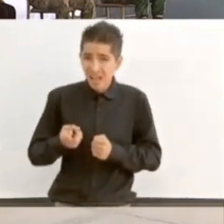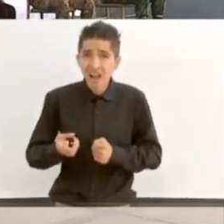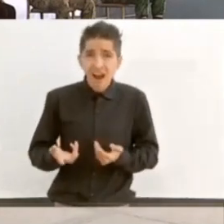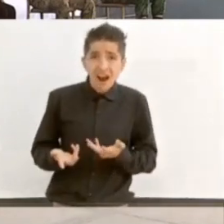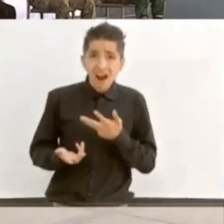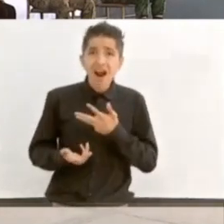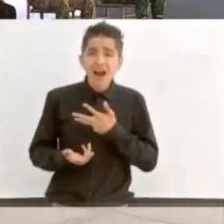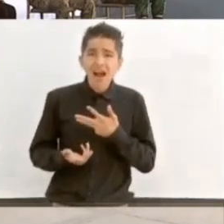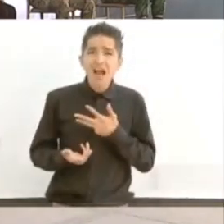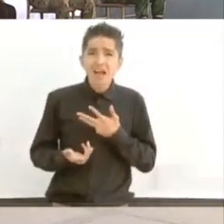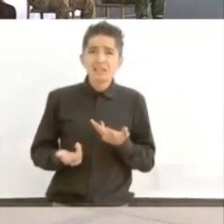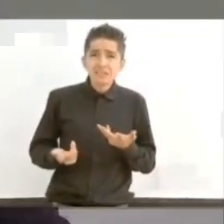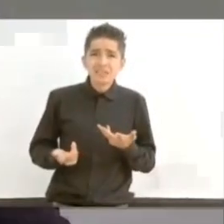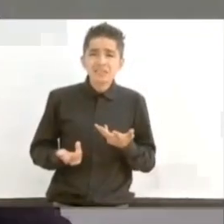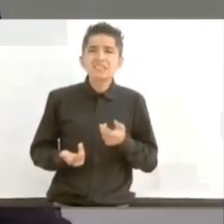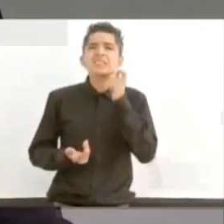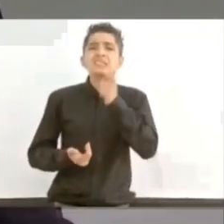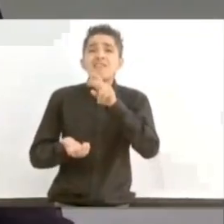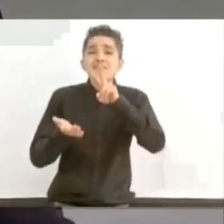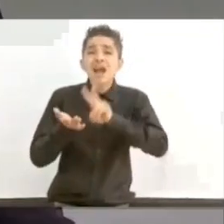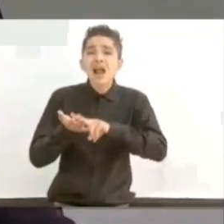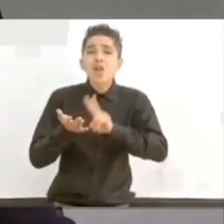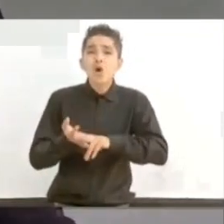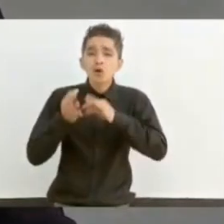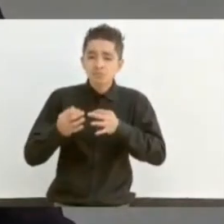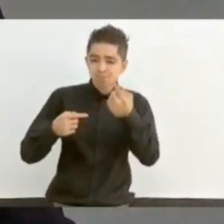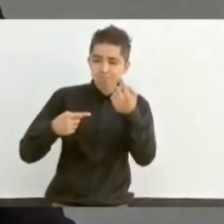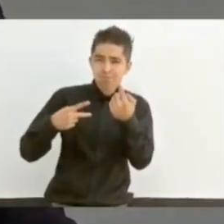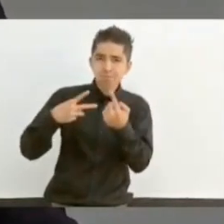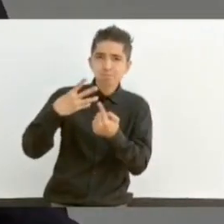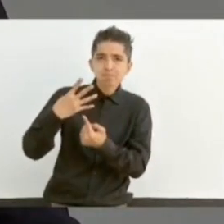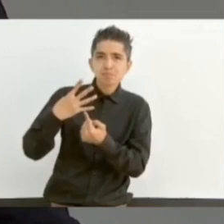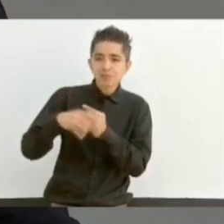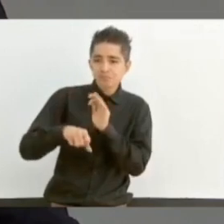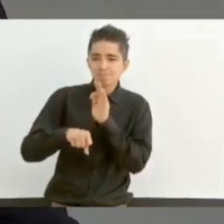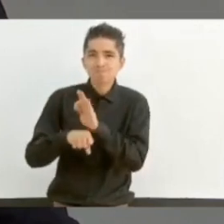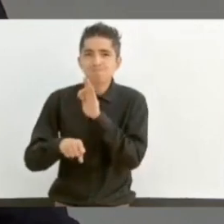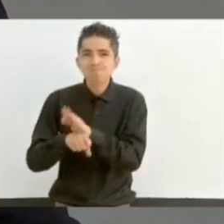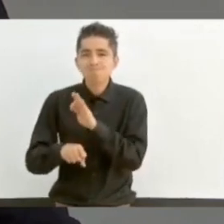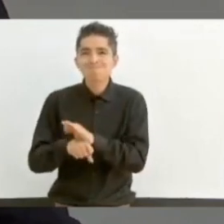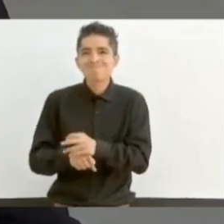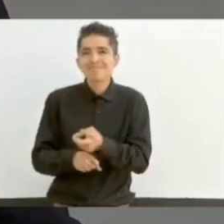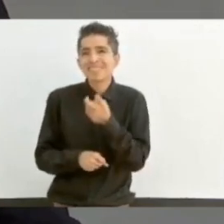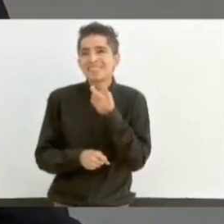en afianzar valores, sobre todo